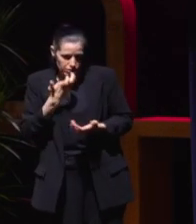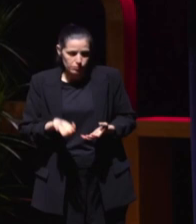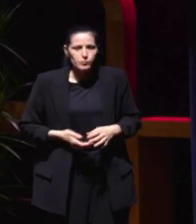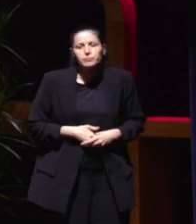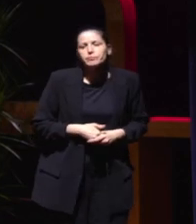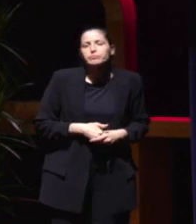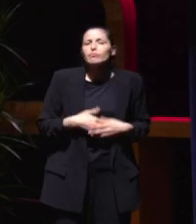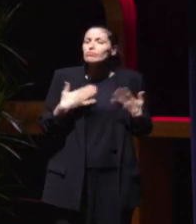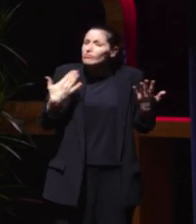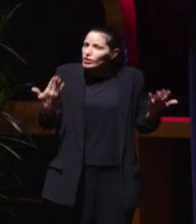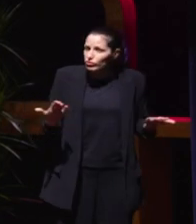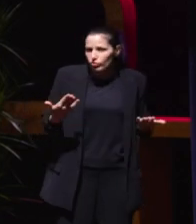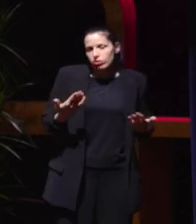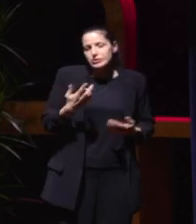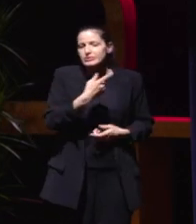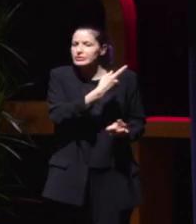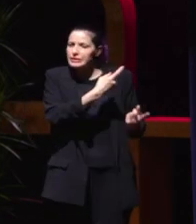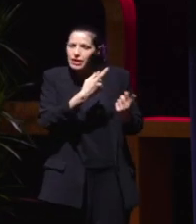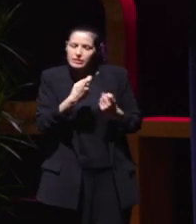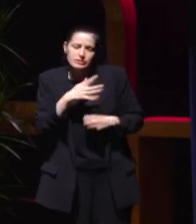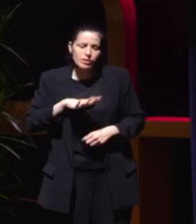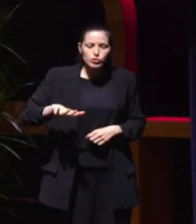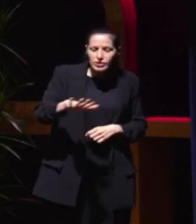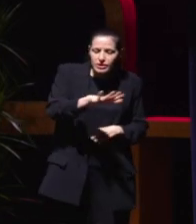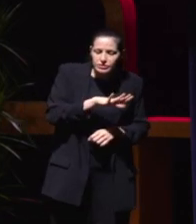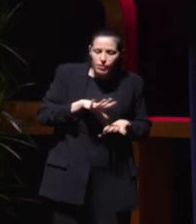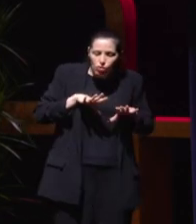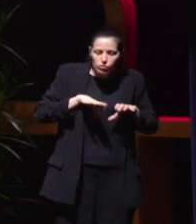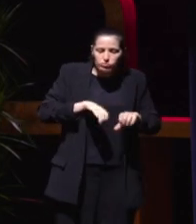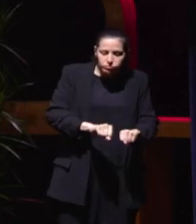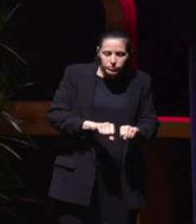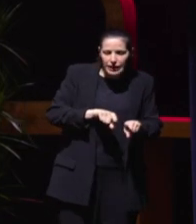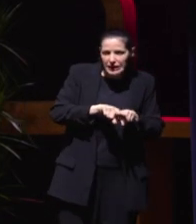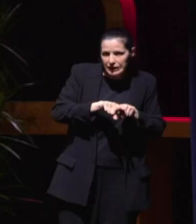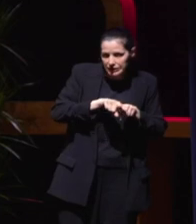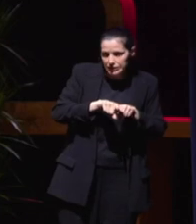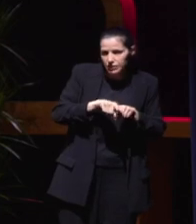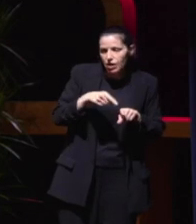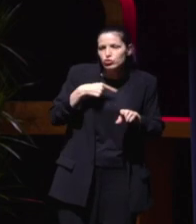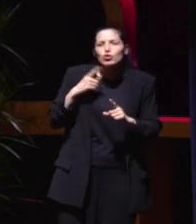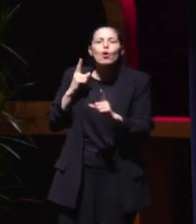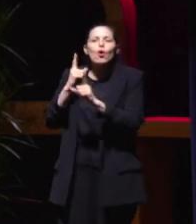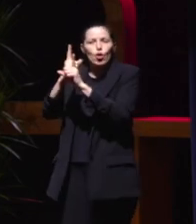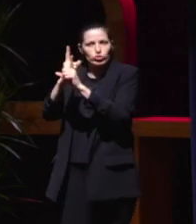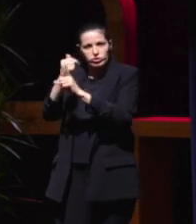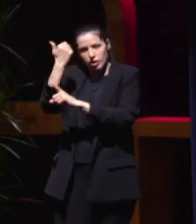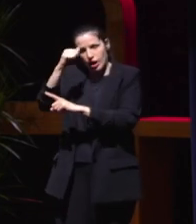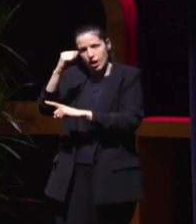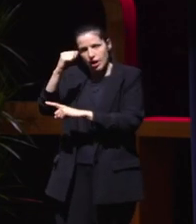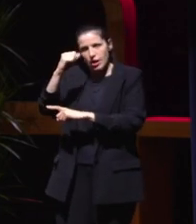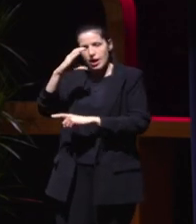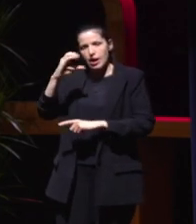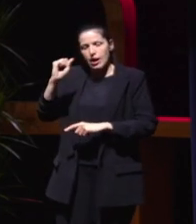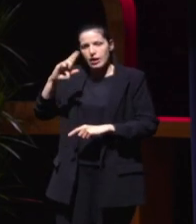necesitamos el espacio de la crítica yo no tengo nada contra Carlos boyero y además os diré que es buen tío el Majo